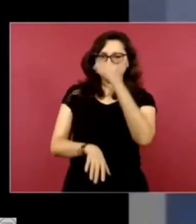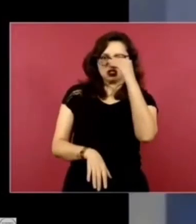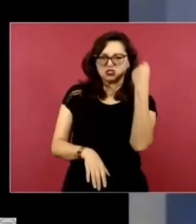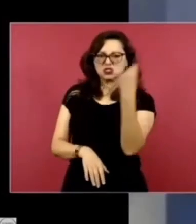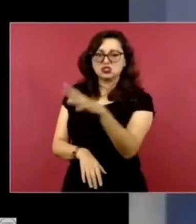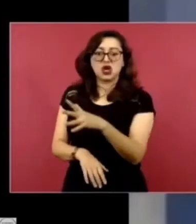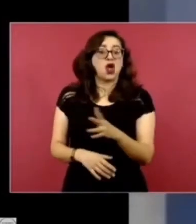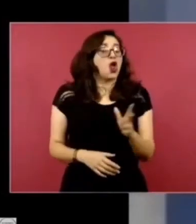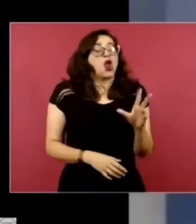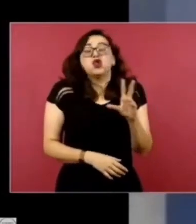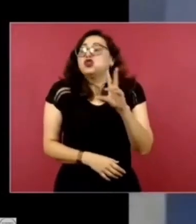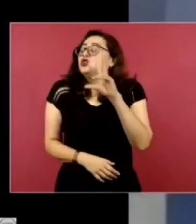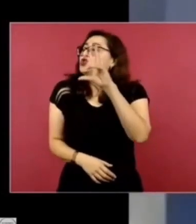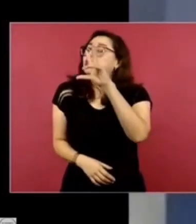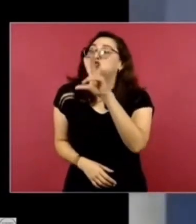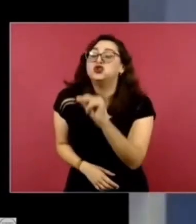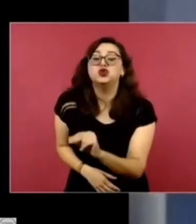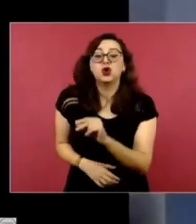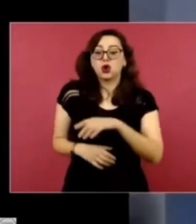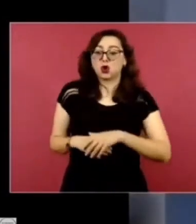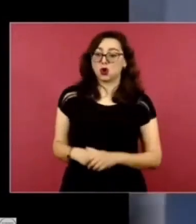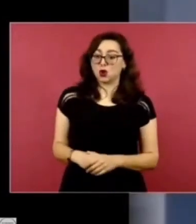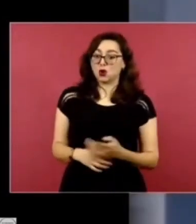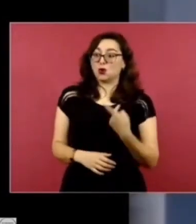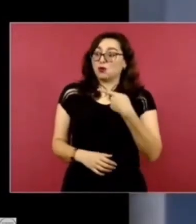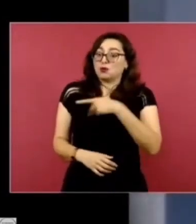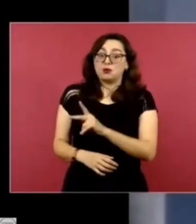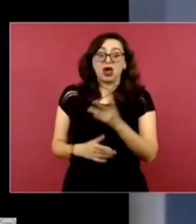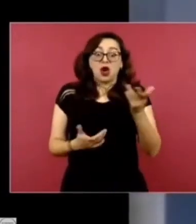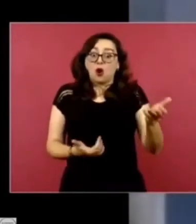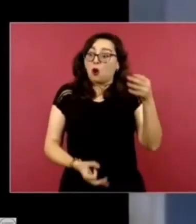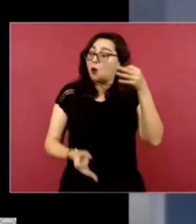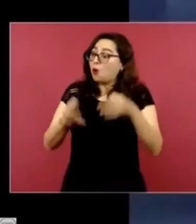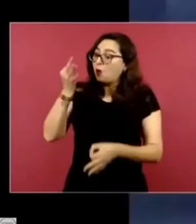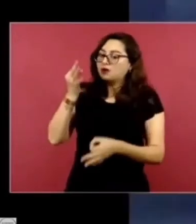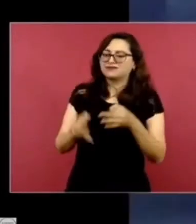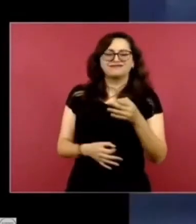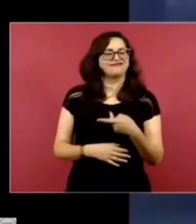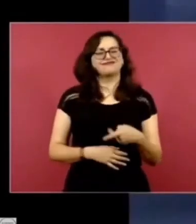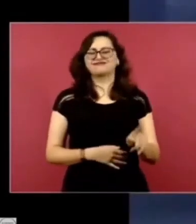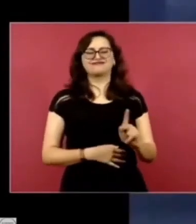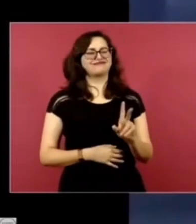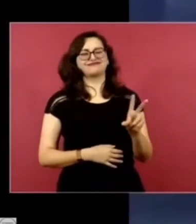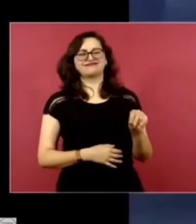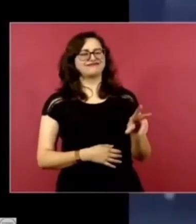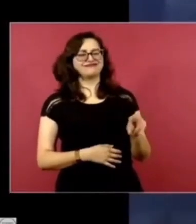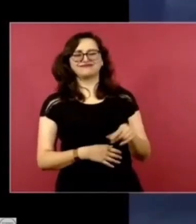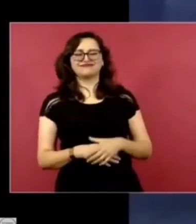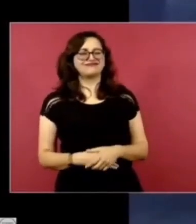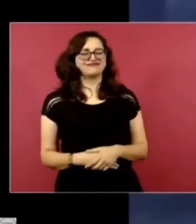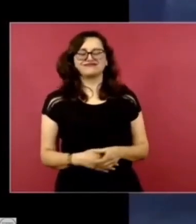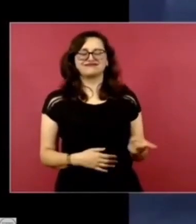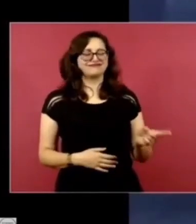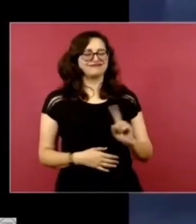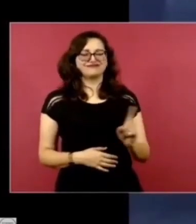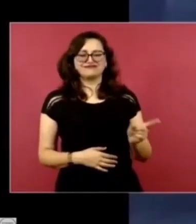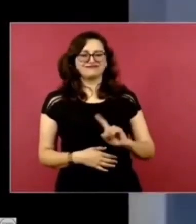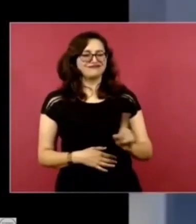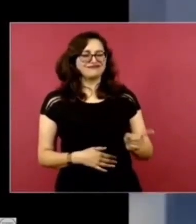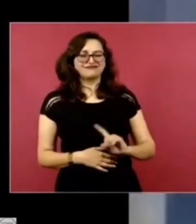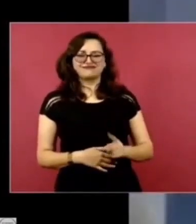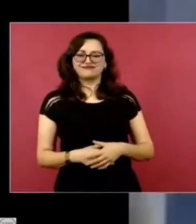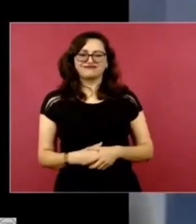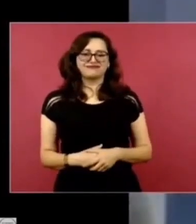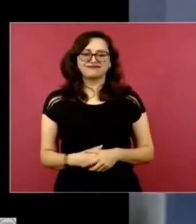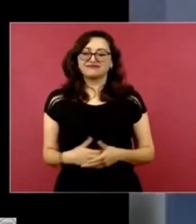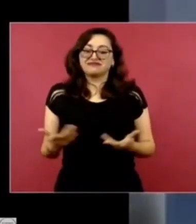está, perdón, pero está hablando las ideas cuando ellos tienen con acciones concretas. Pero no te parece... Pueden ser muy cuestionables, aquí hemos visto... No te parece una infamia,